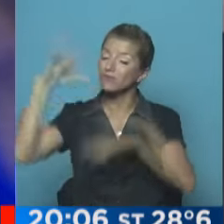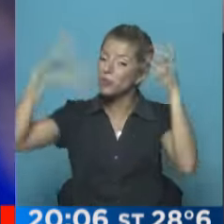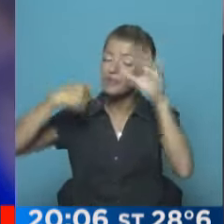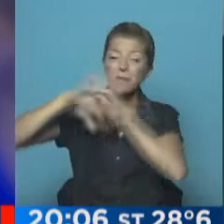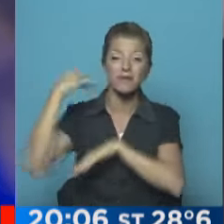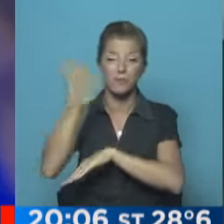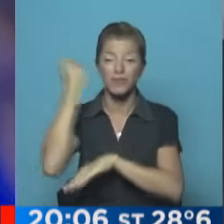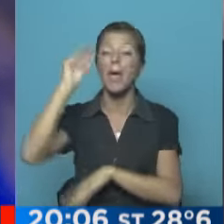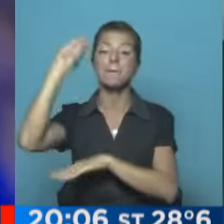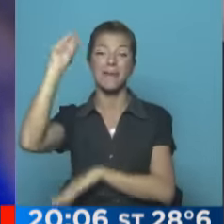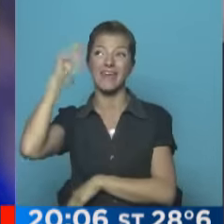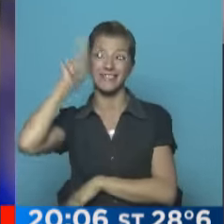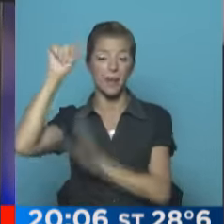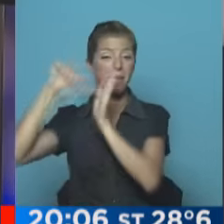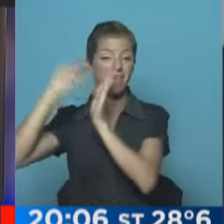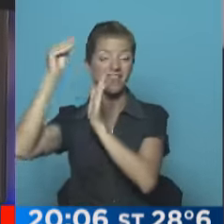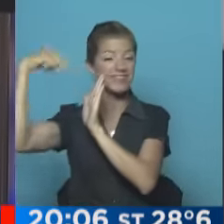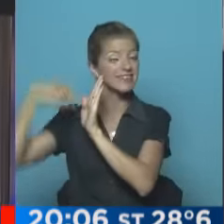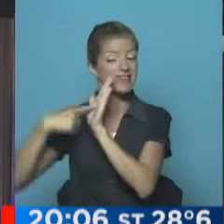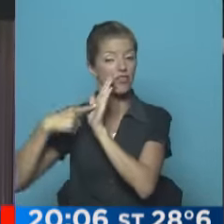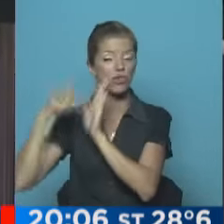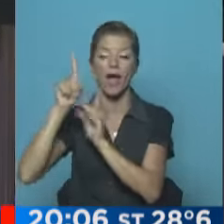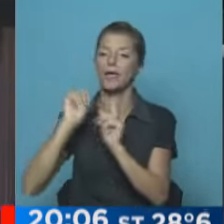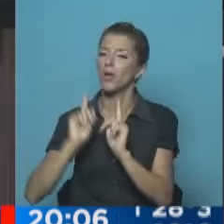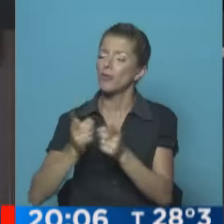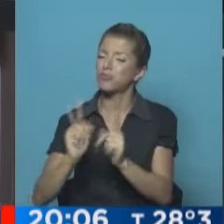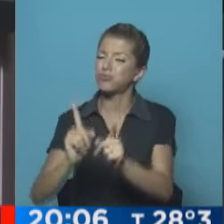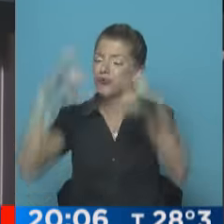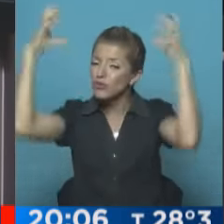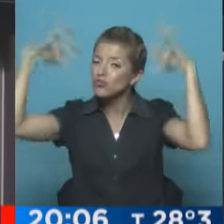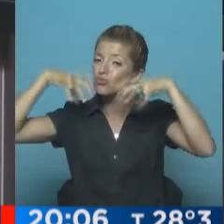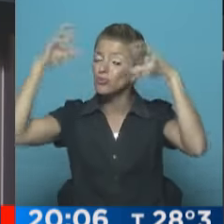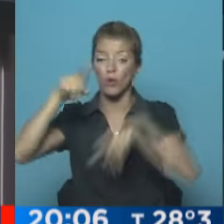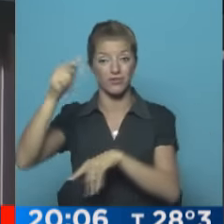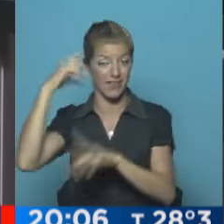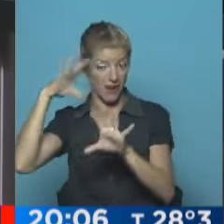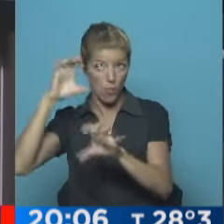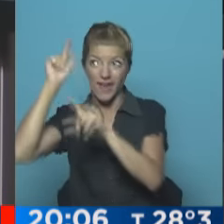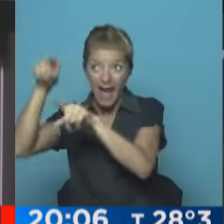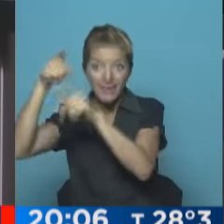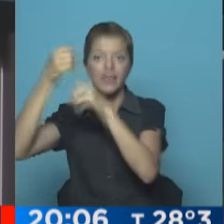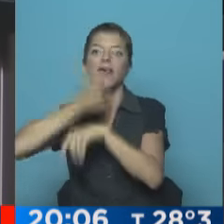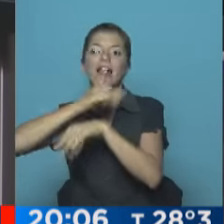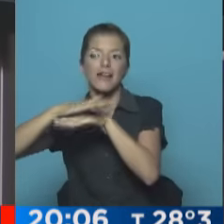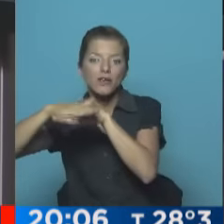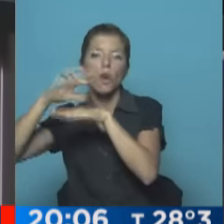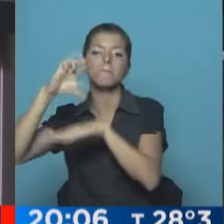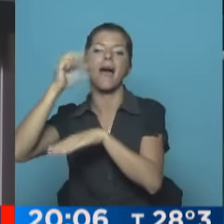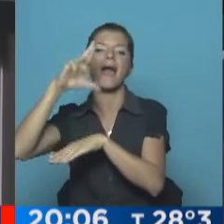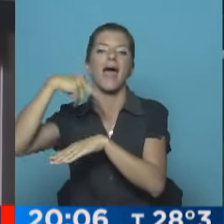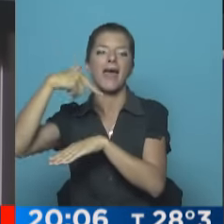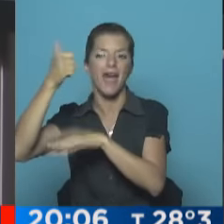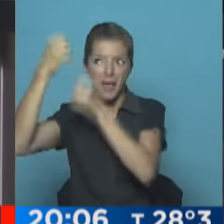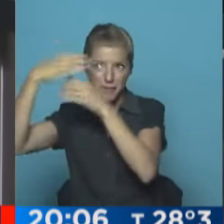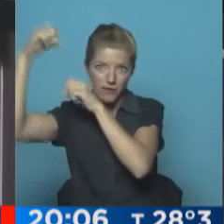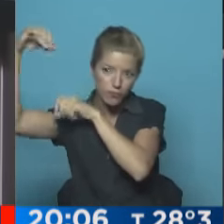en el centro de Brasil. Allí siguen lloviendo y recuerden que el río Paraná nace en el centro de Brasil, así que las condiciones meteorológicas